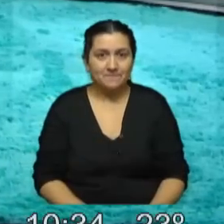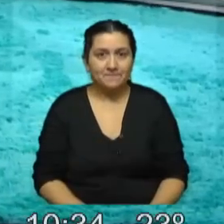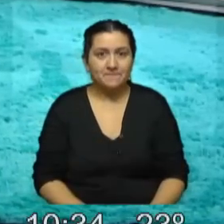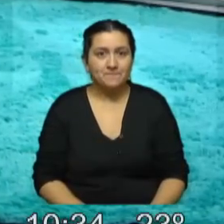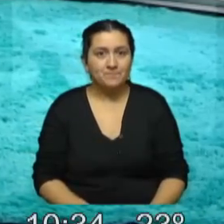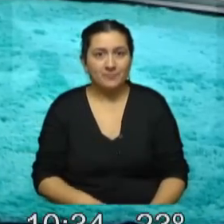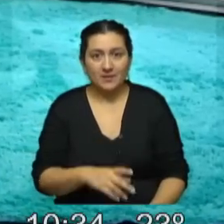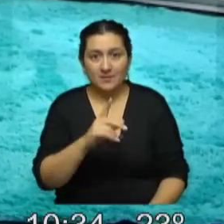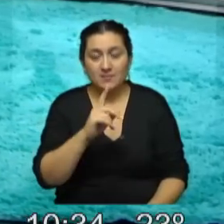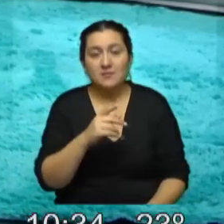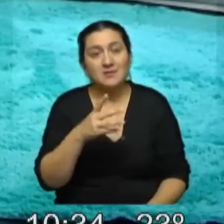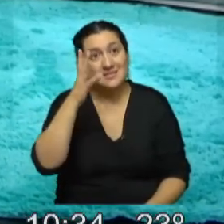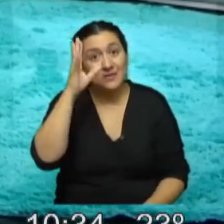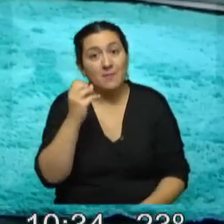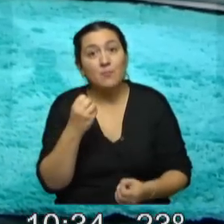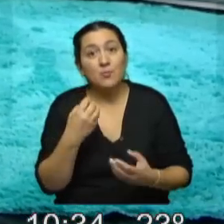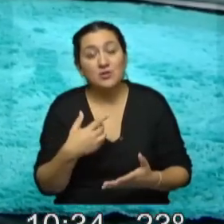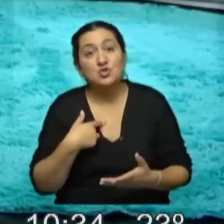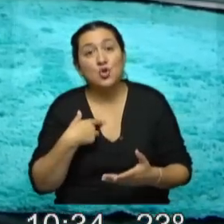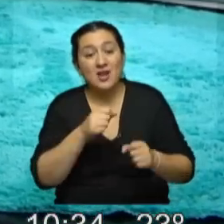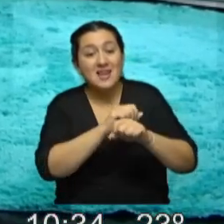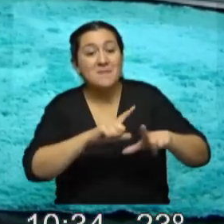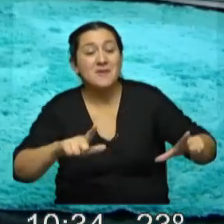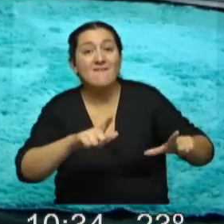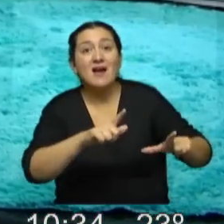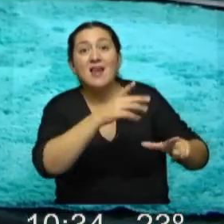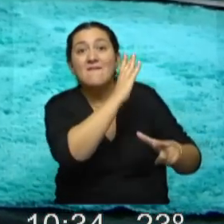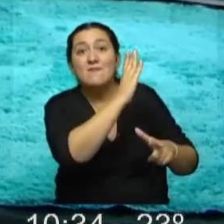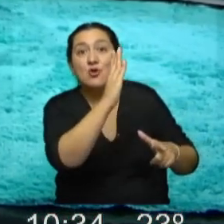rapidito Sabes porque me tocaba a mí limpiar la biblioteca